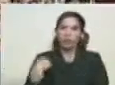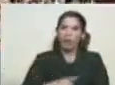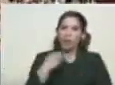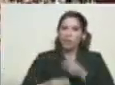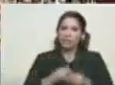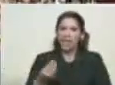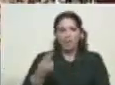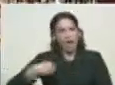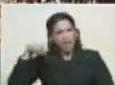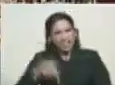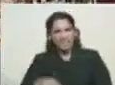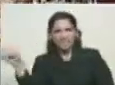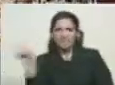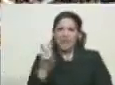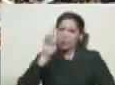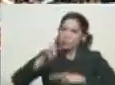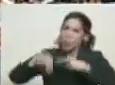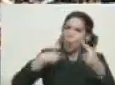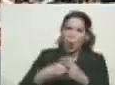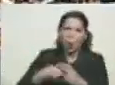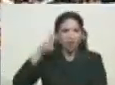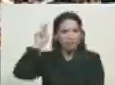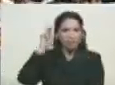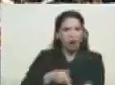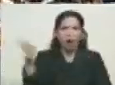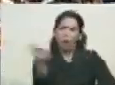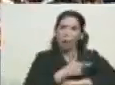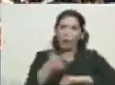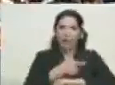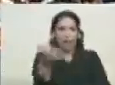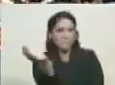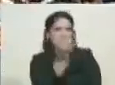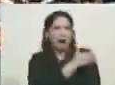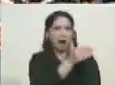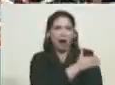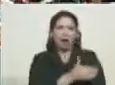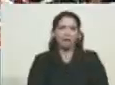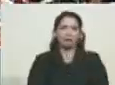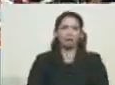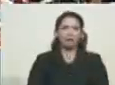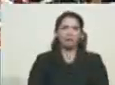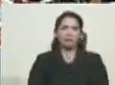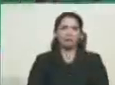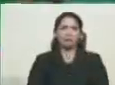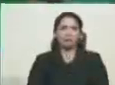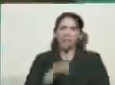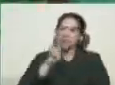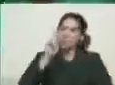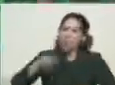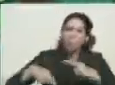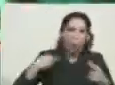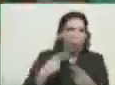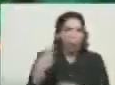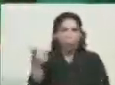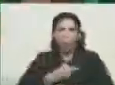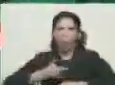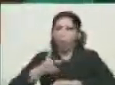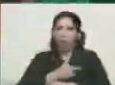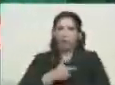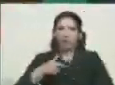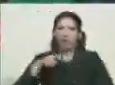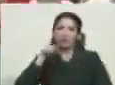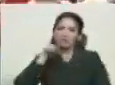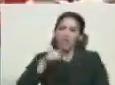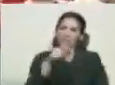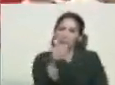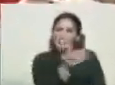aquí a Venezuela, más nunca van a gobernar la derecha patria. ¡Más nunca va a gobernar esta